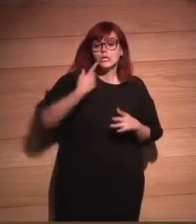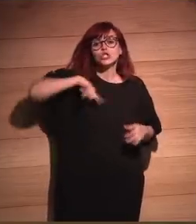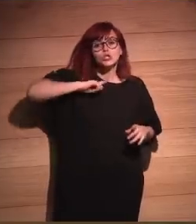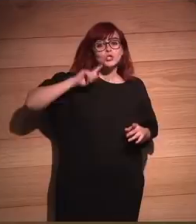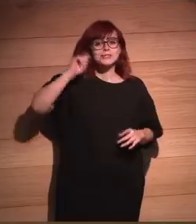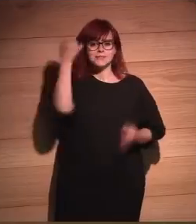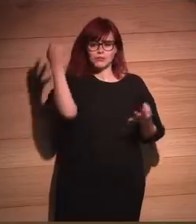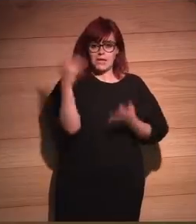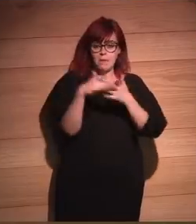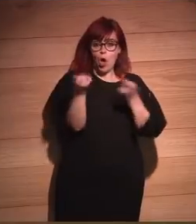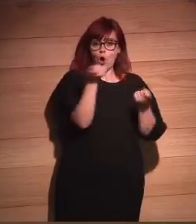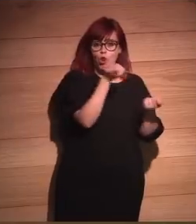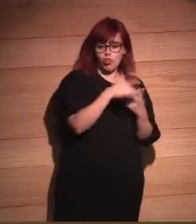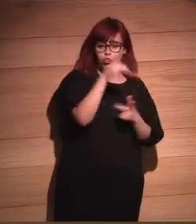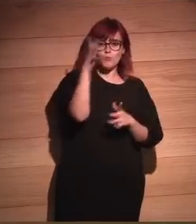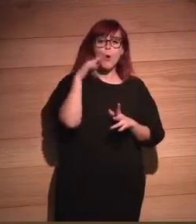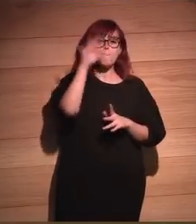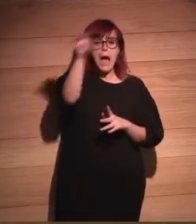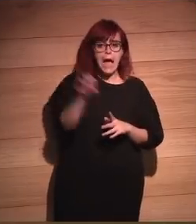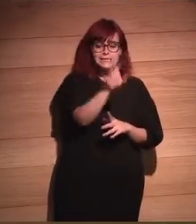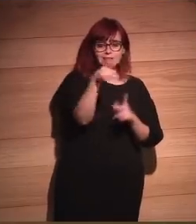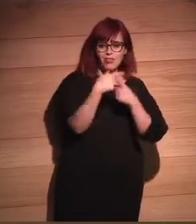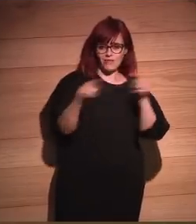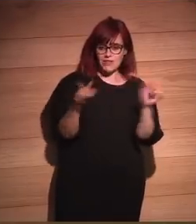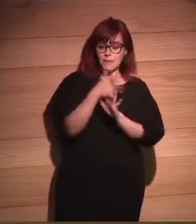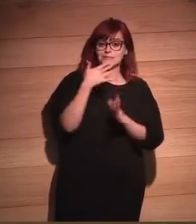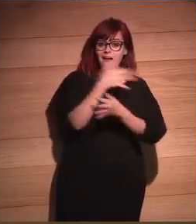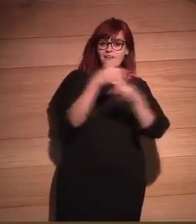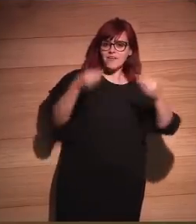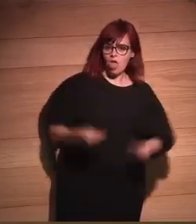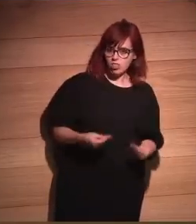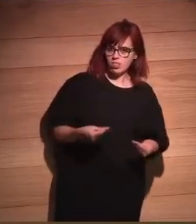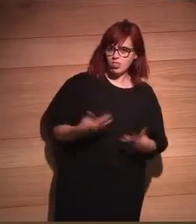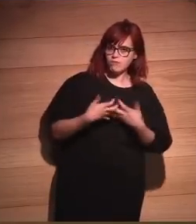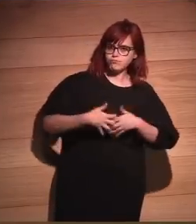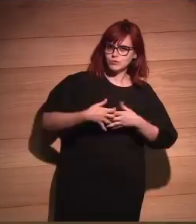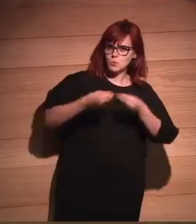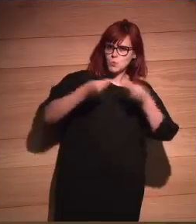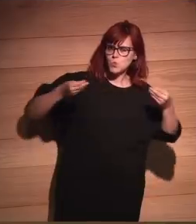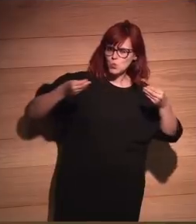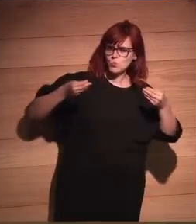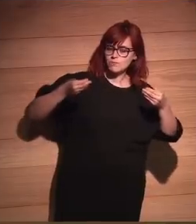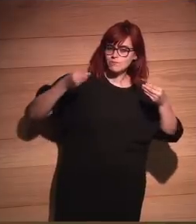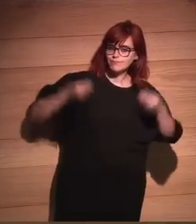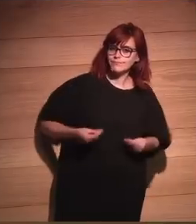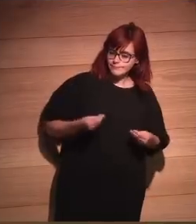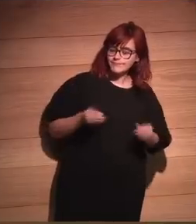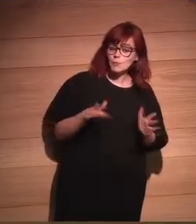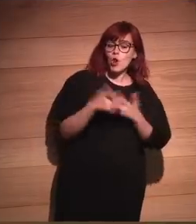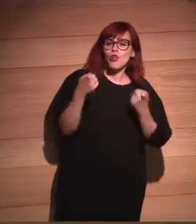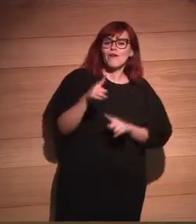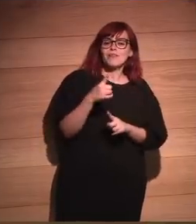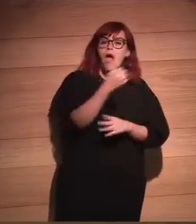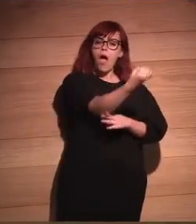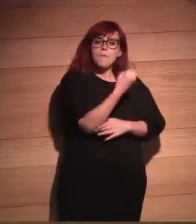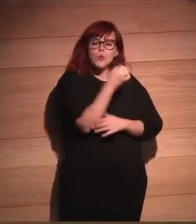consiguiéramos coordinarlo de tal manera que consiguiéramos esa eficacia, pues seguramente no necesitaríamos